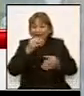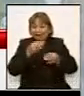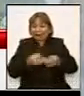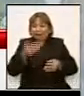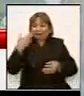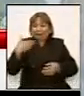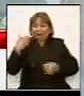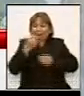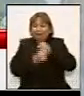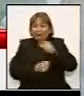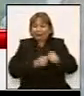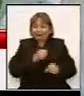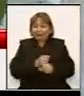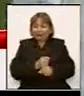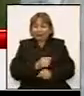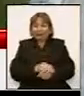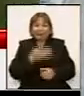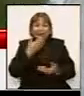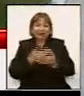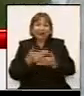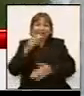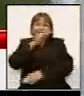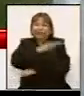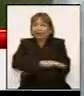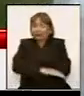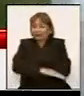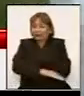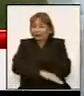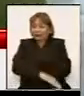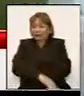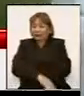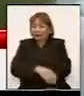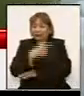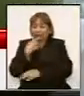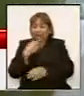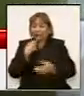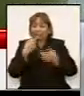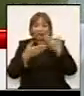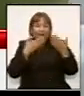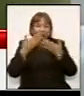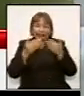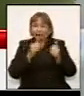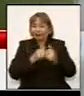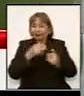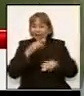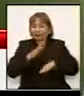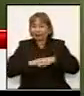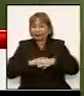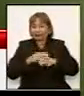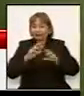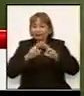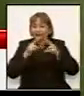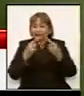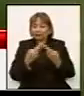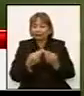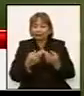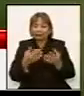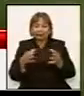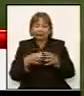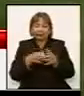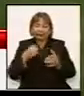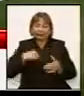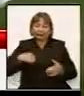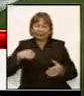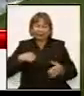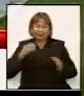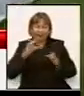muchos años que viene ocurriendo. Buenas tardes, señorita. Es nada más para manifestarle referente a la reunión convocada por el alcalde